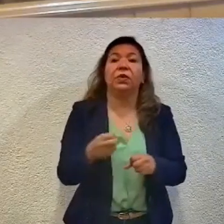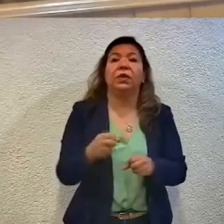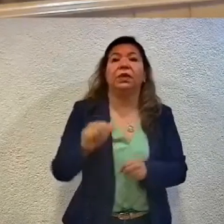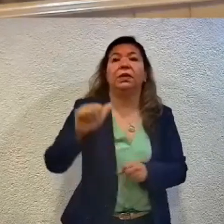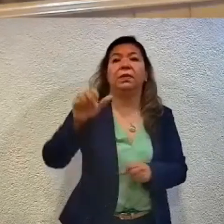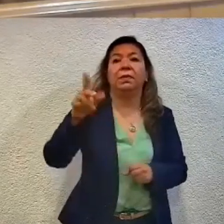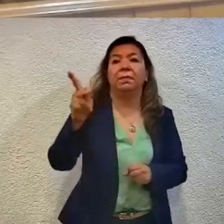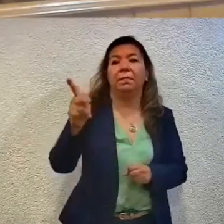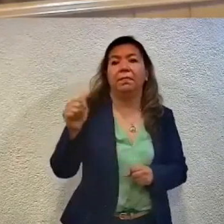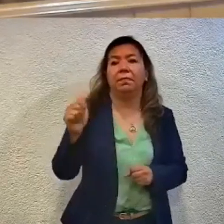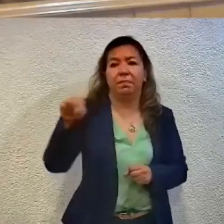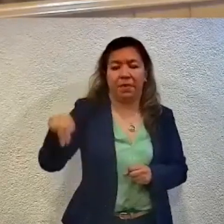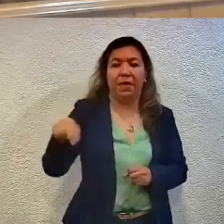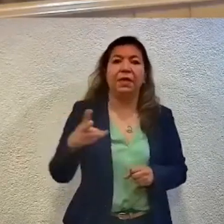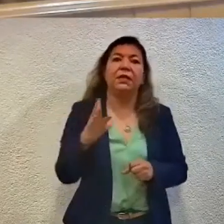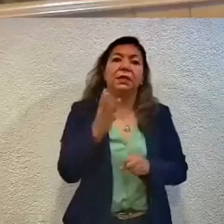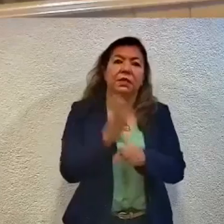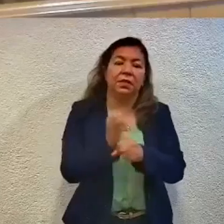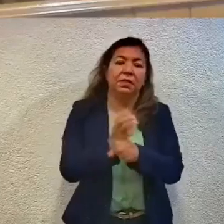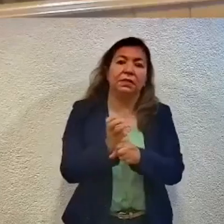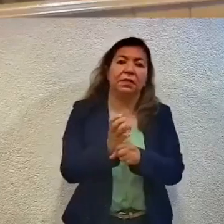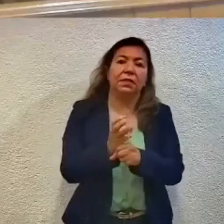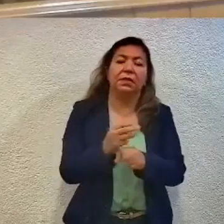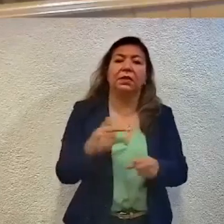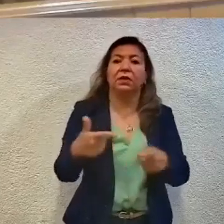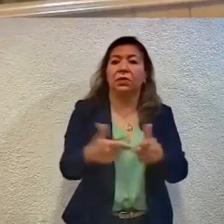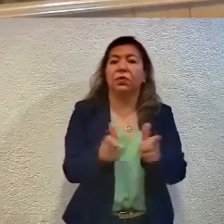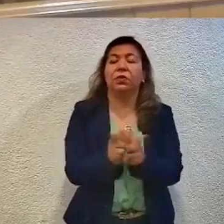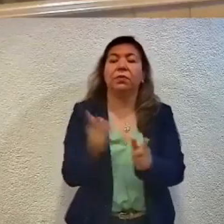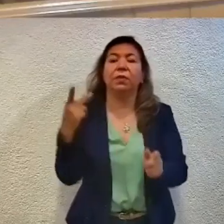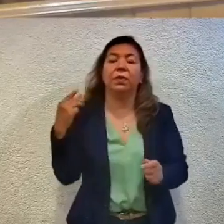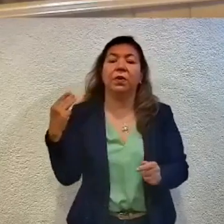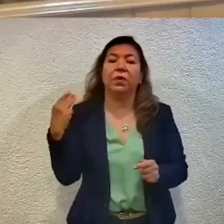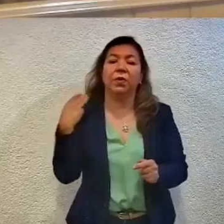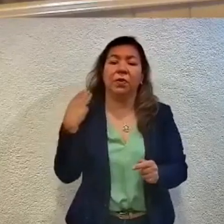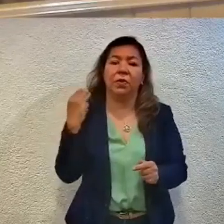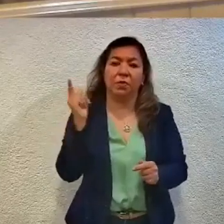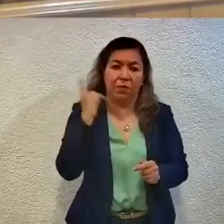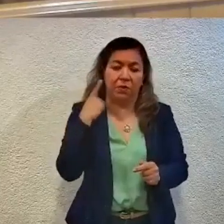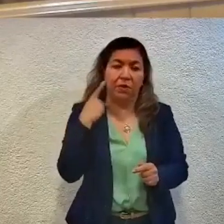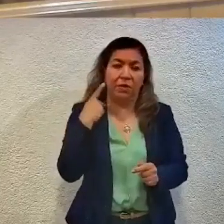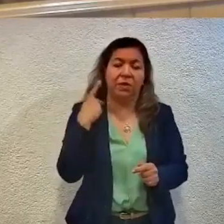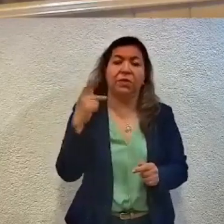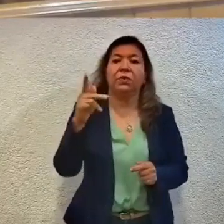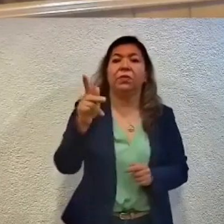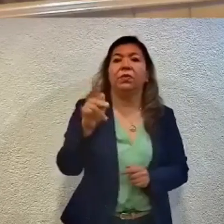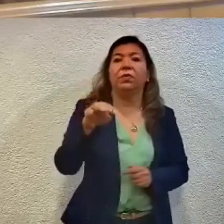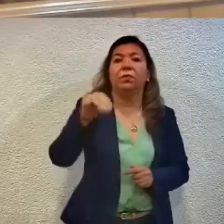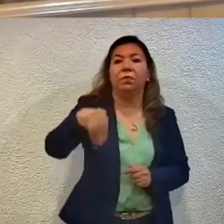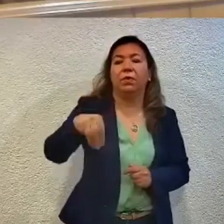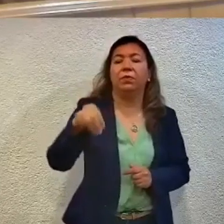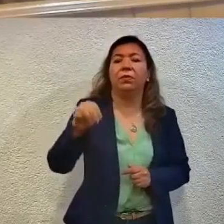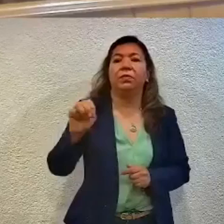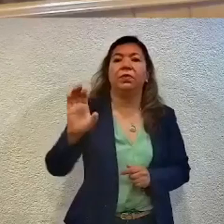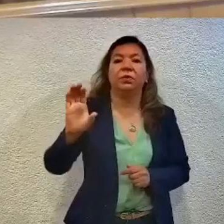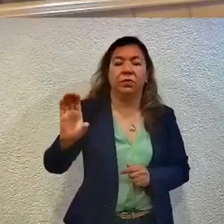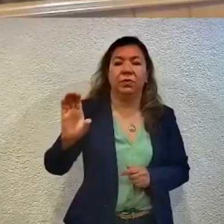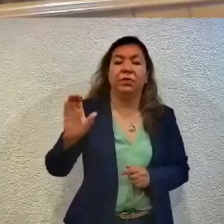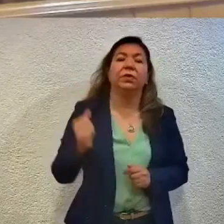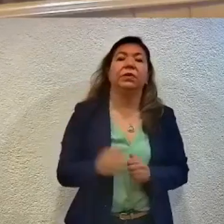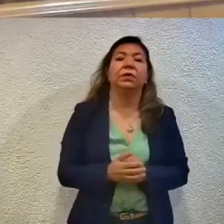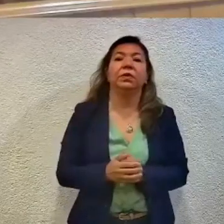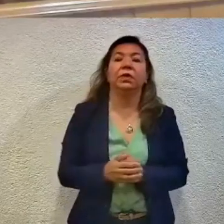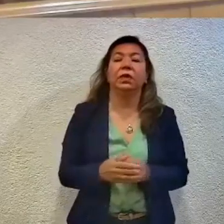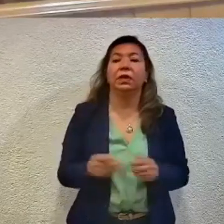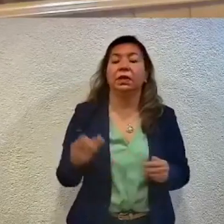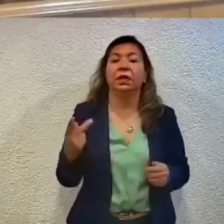115 votos y en tercer lugar, el Partido Movimiento Ciudadano con 89 votos. En ese sentido, el partido